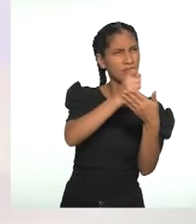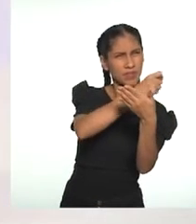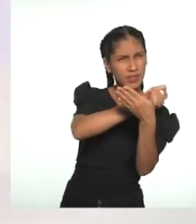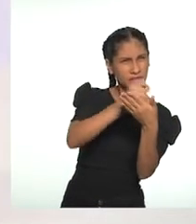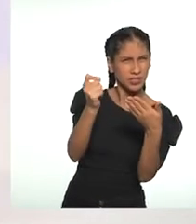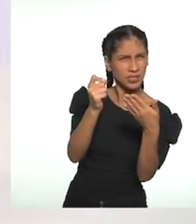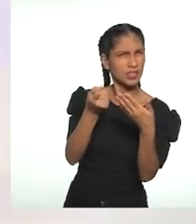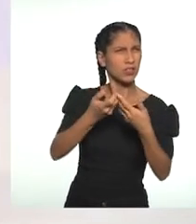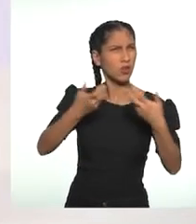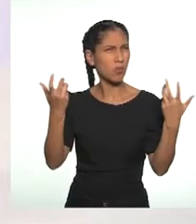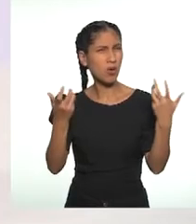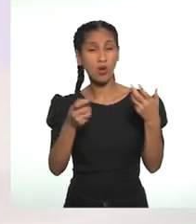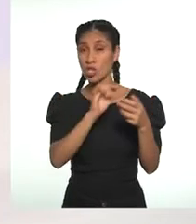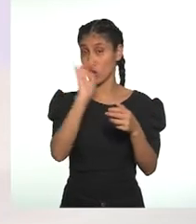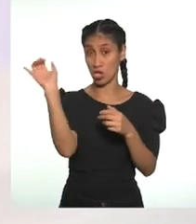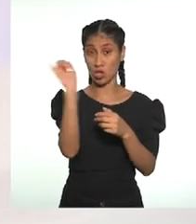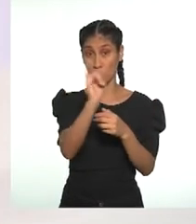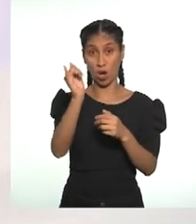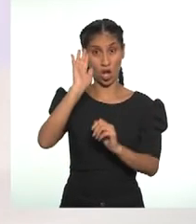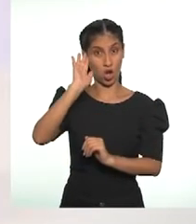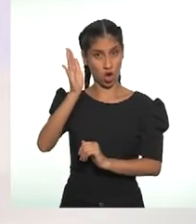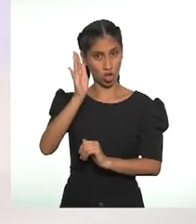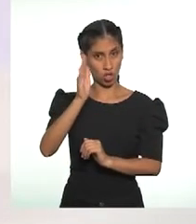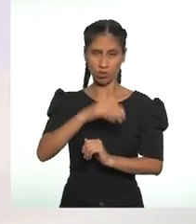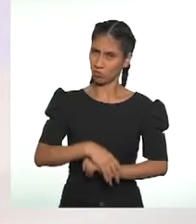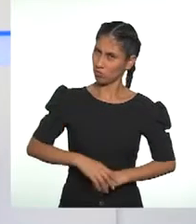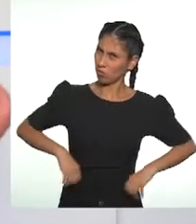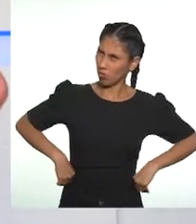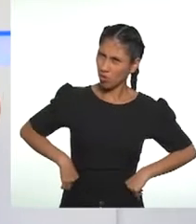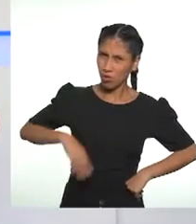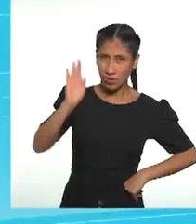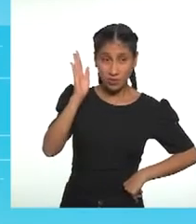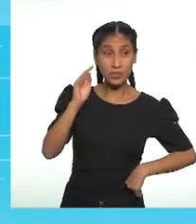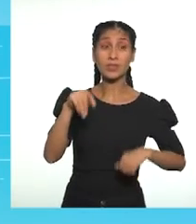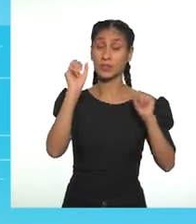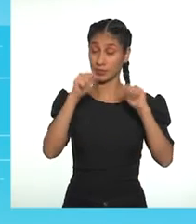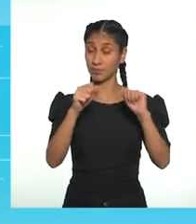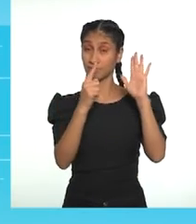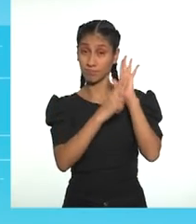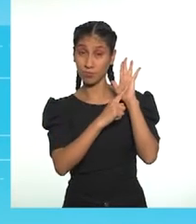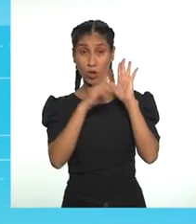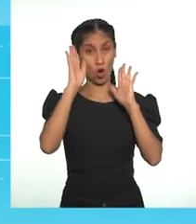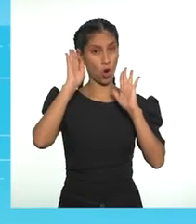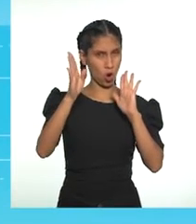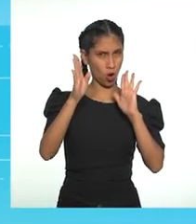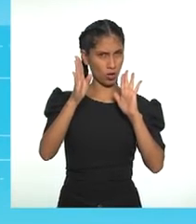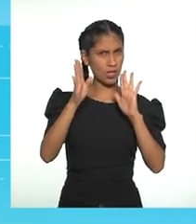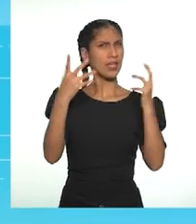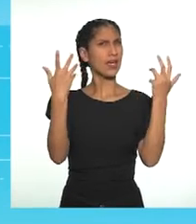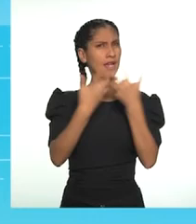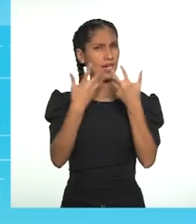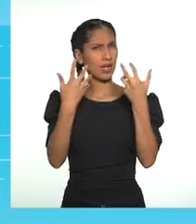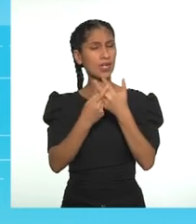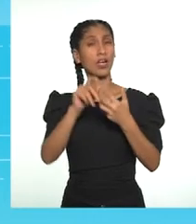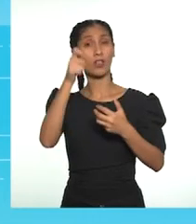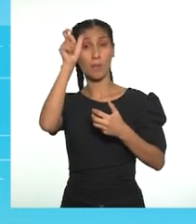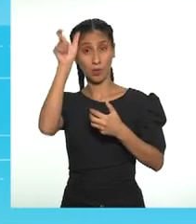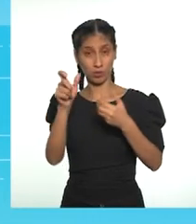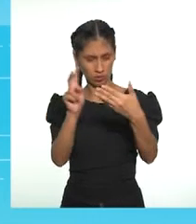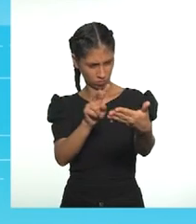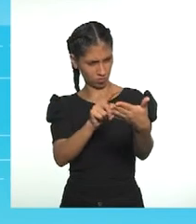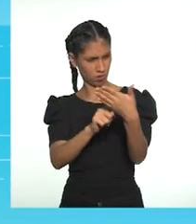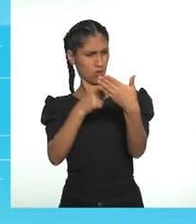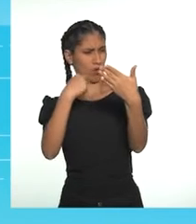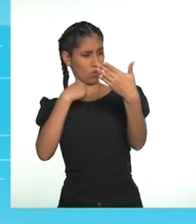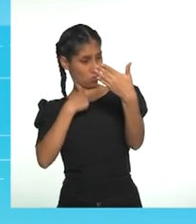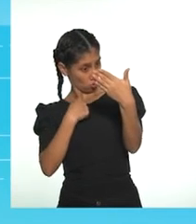leer. Están escritas como si fuesen órdenes, ¿no? ¿Órdenes? Una orden es algo que se dice con la intención de que la